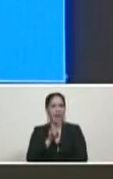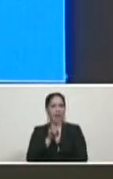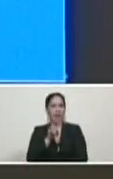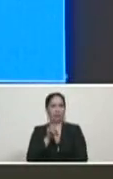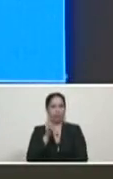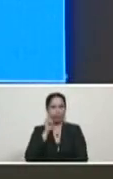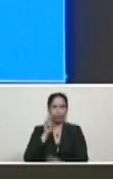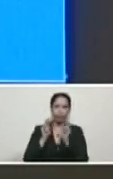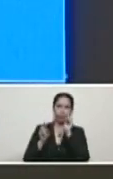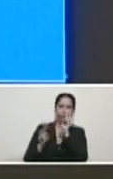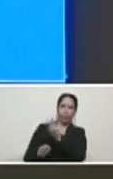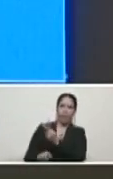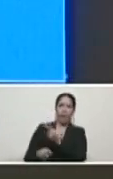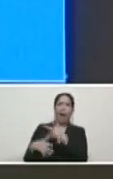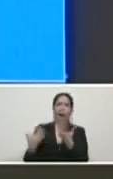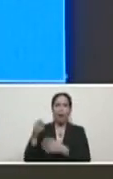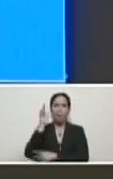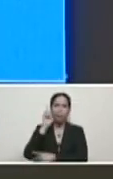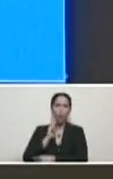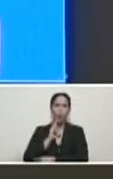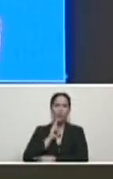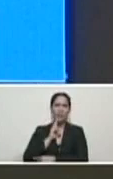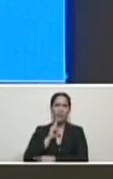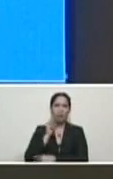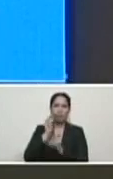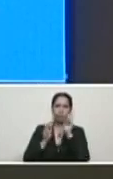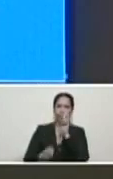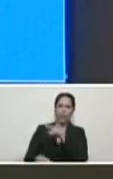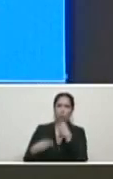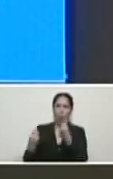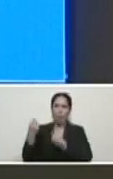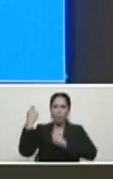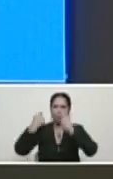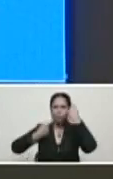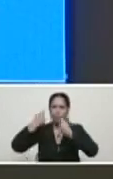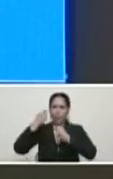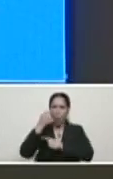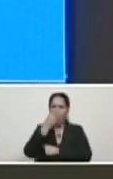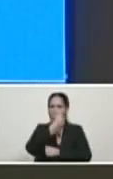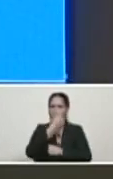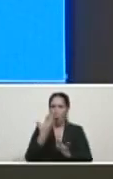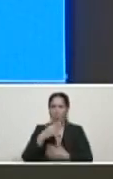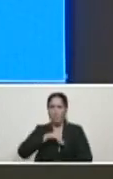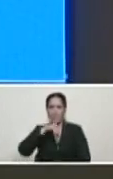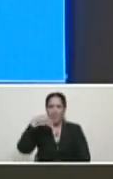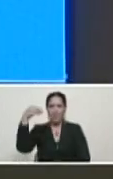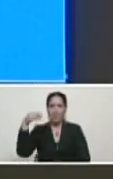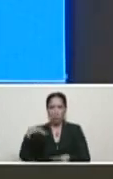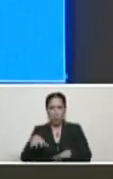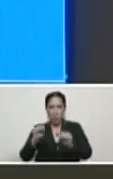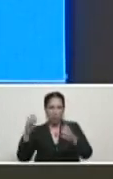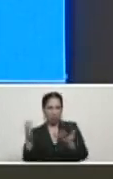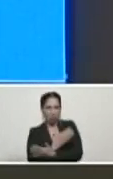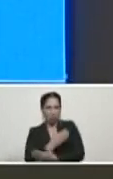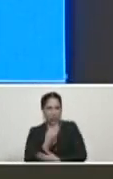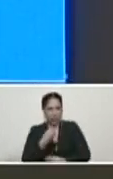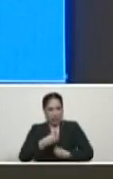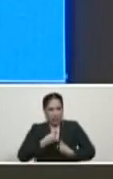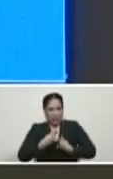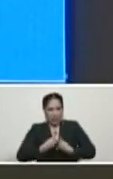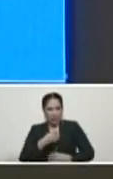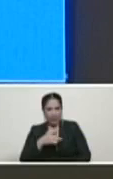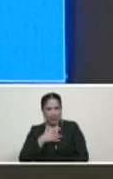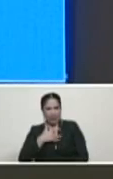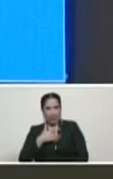sus palabras, en sus gestos, en sus ojos. Ese espíritu imperial estadounidense heredado del